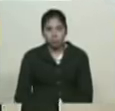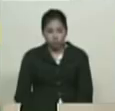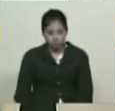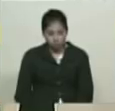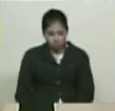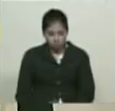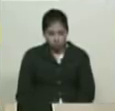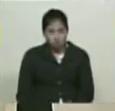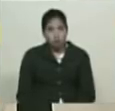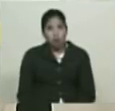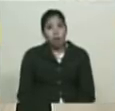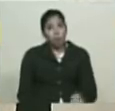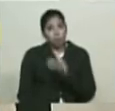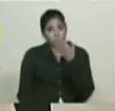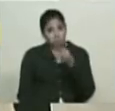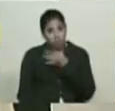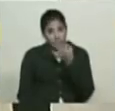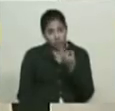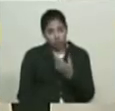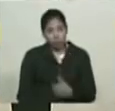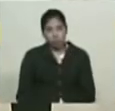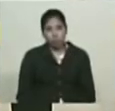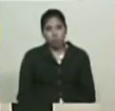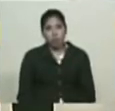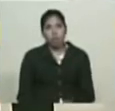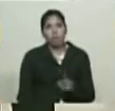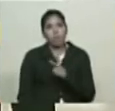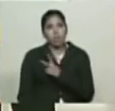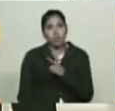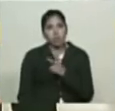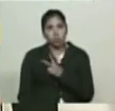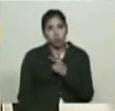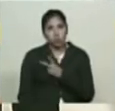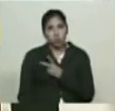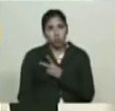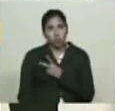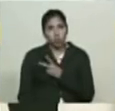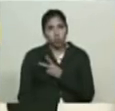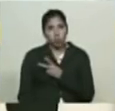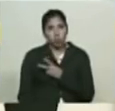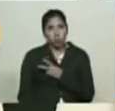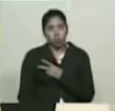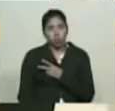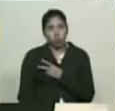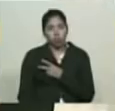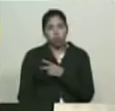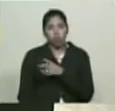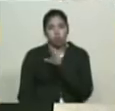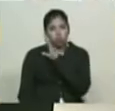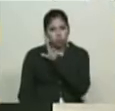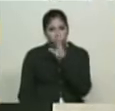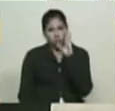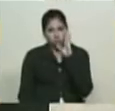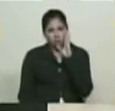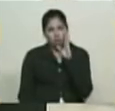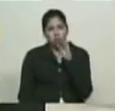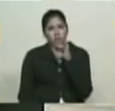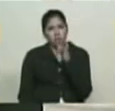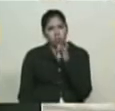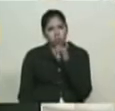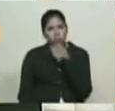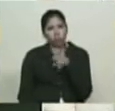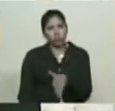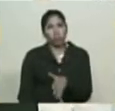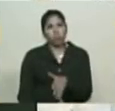Presidente, buenas tardes. Gusto buenas tardes. Oliver Rodríguez, de Venevisión. Presidente, el constituyentista Diosdado Cabello hacía referencia a propósito de